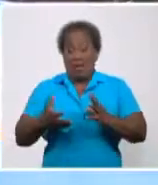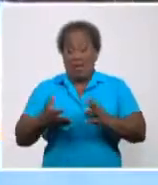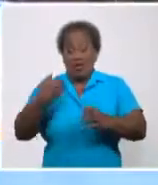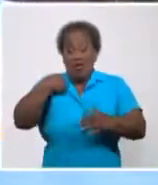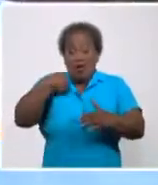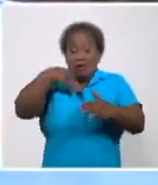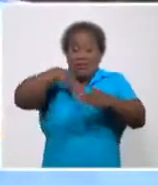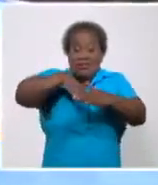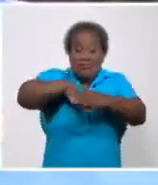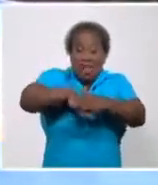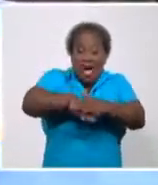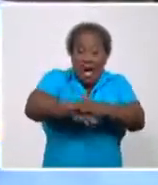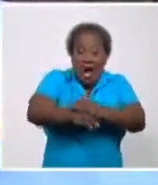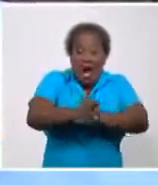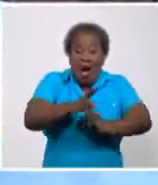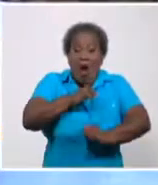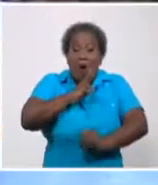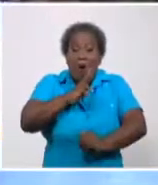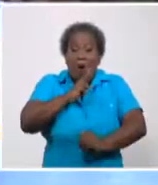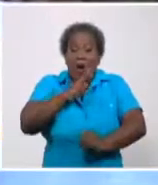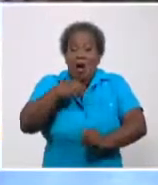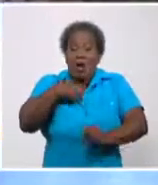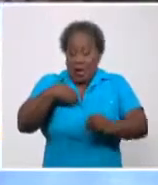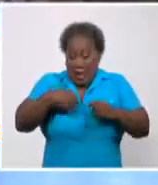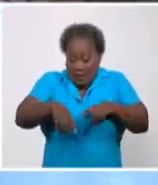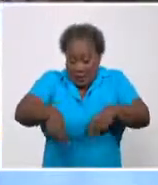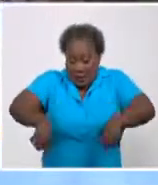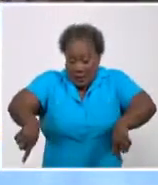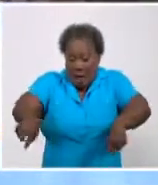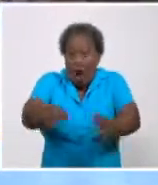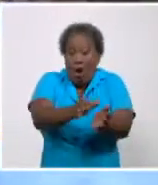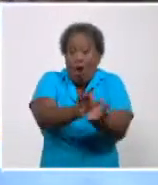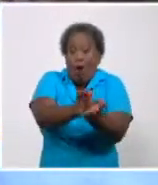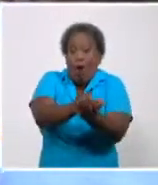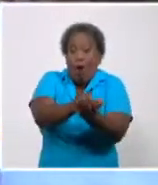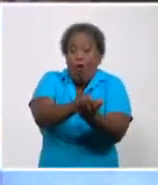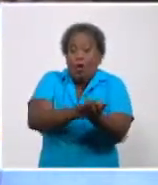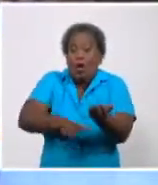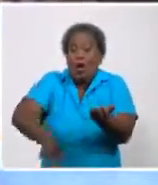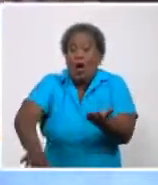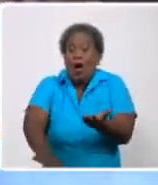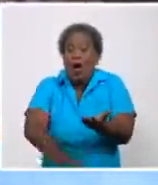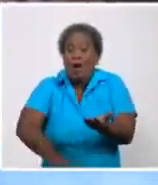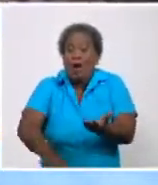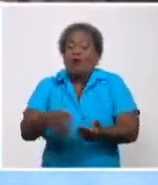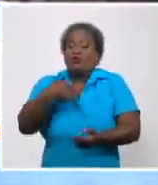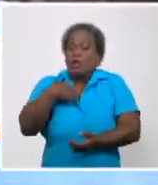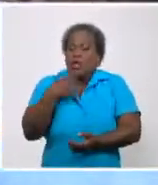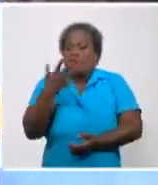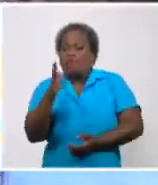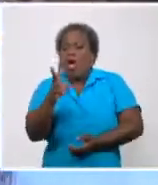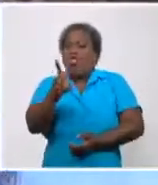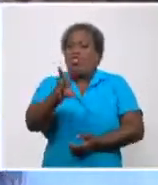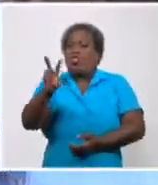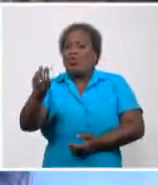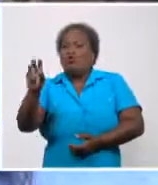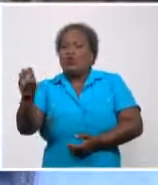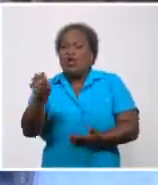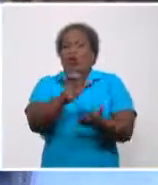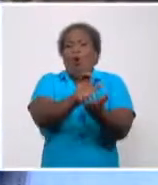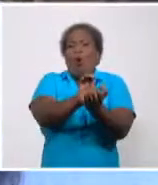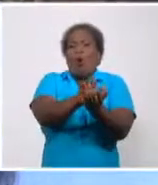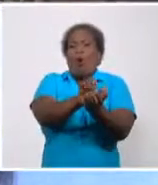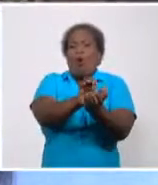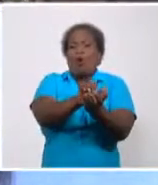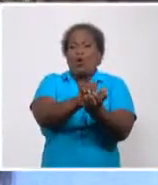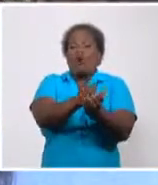estaba o esta poblada de cocodrilos tiene alrededor de 200 cocodrilos y ellos trabajaron con